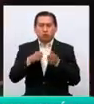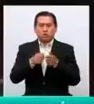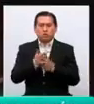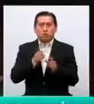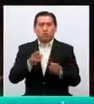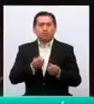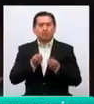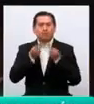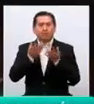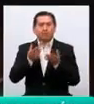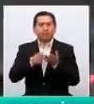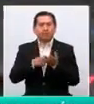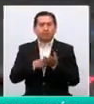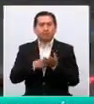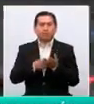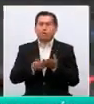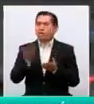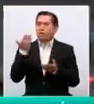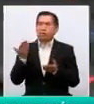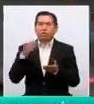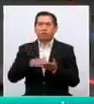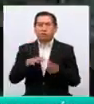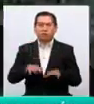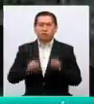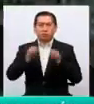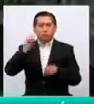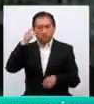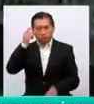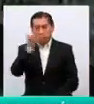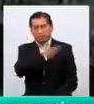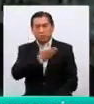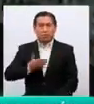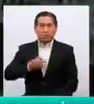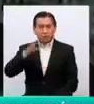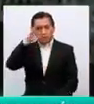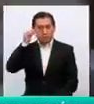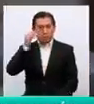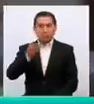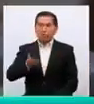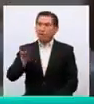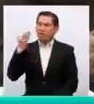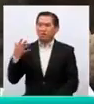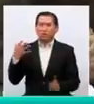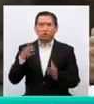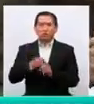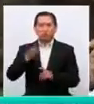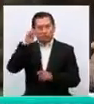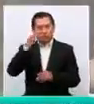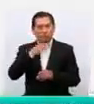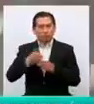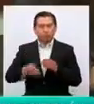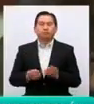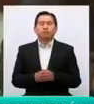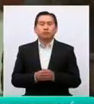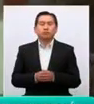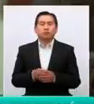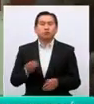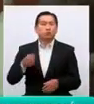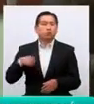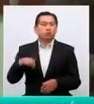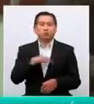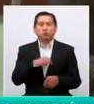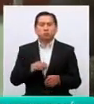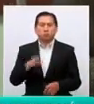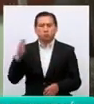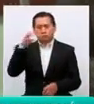libertad de expresión que fue recuperada en el gobierno del presidente Luis Arce luego del golpe de Estado en 2019. Nosotros quedamos